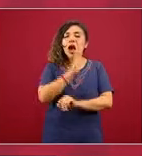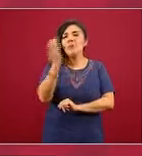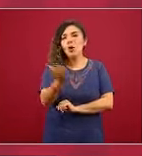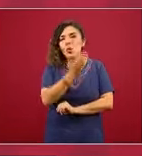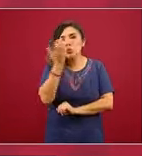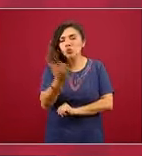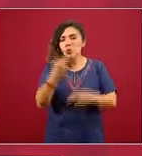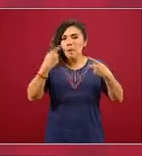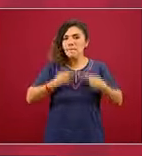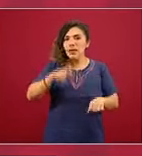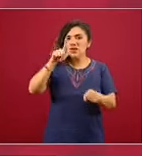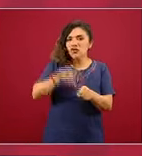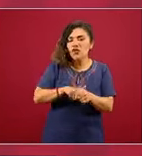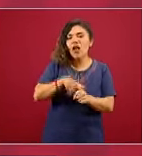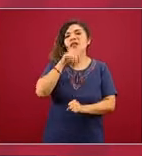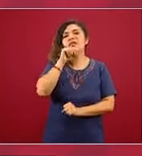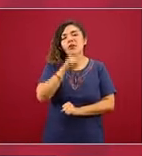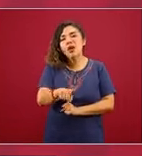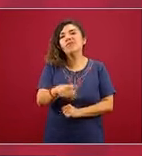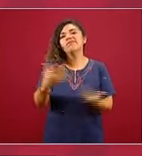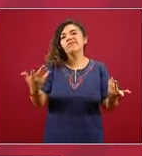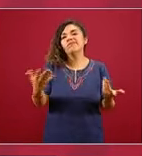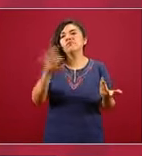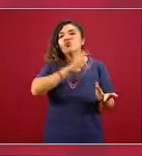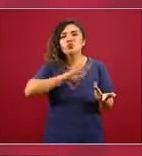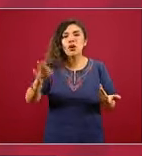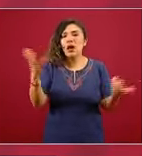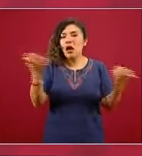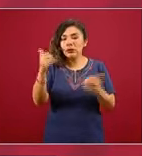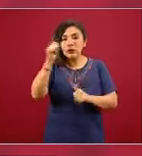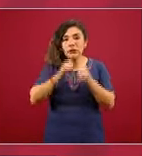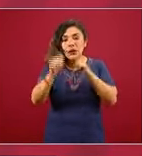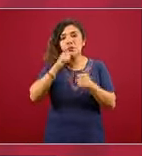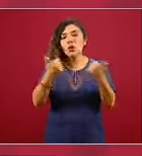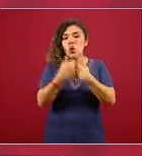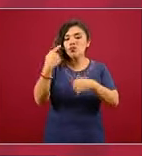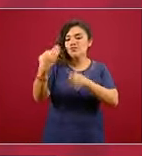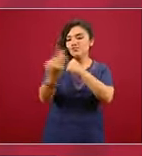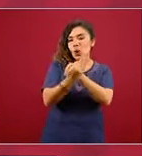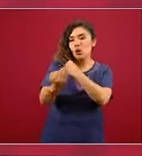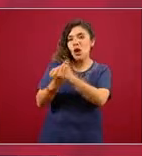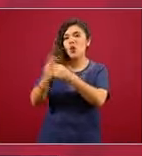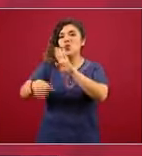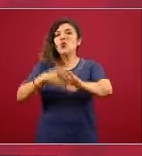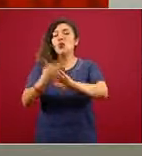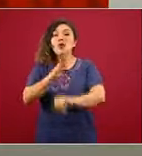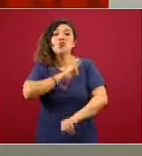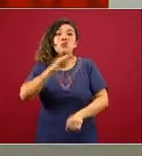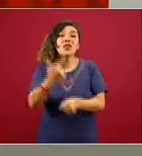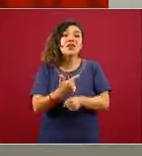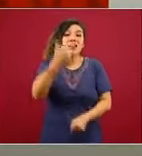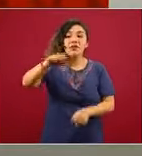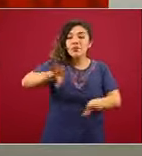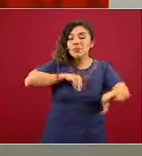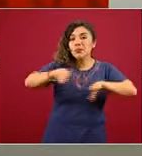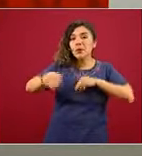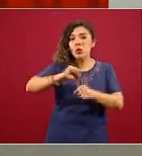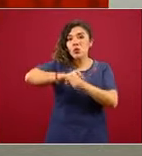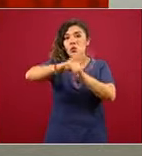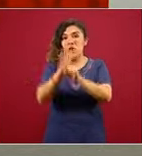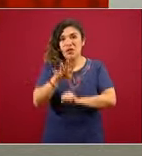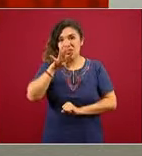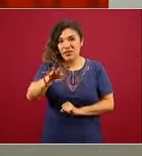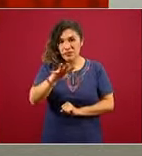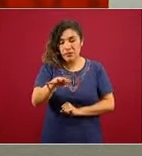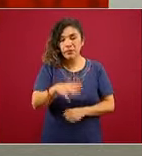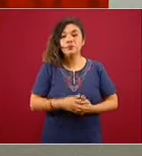hábitos personales y en su momento poder siempre estar protegiéndonos contra el riesgo del contagio de